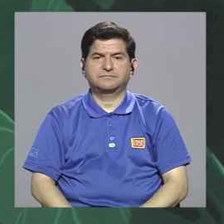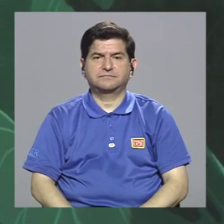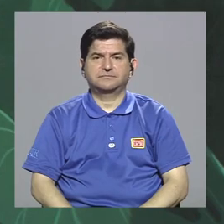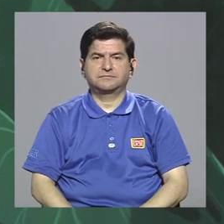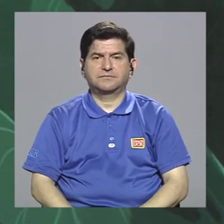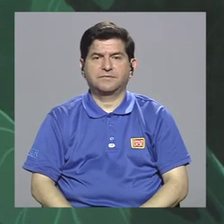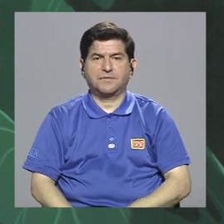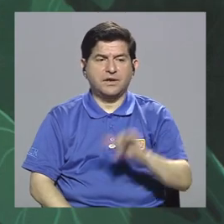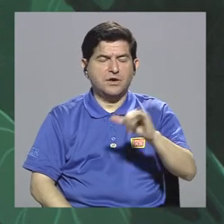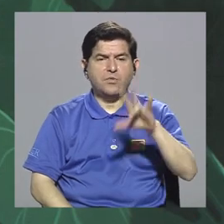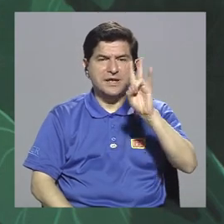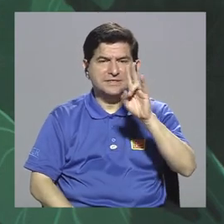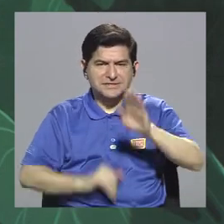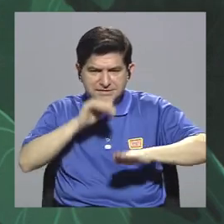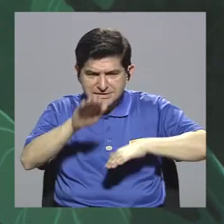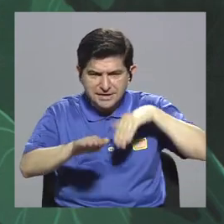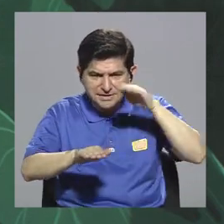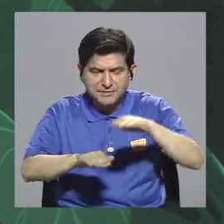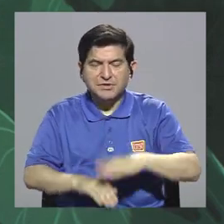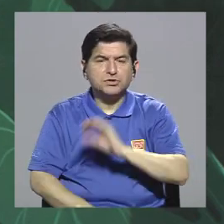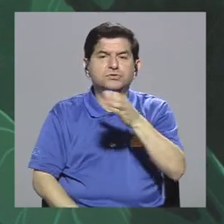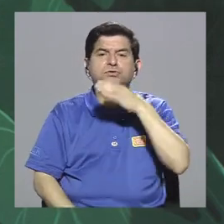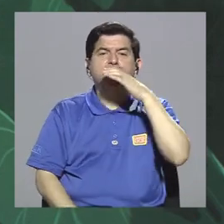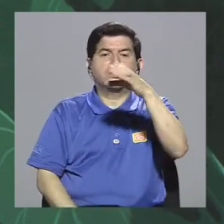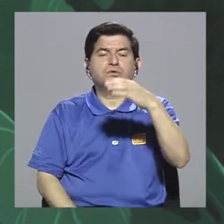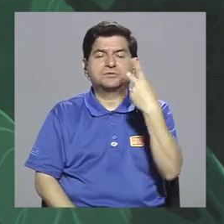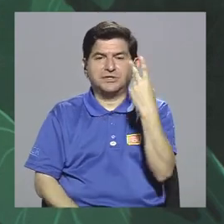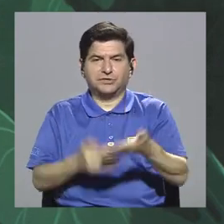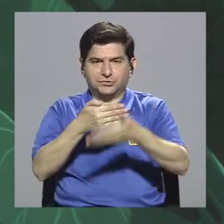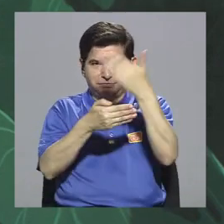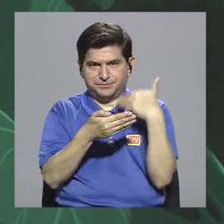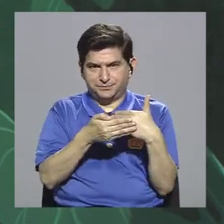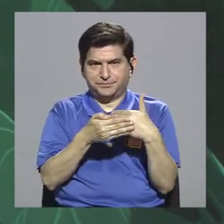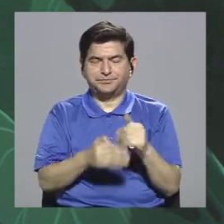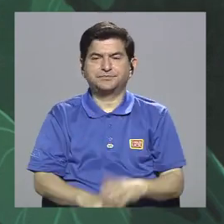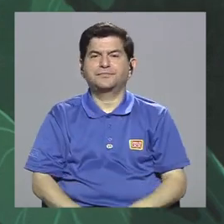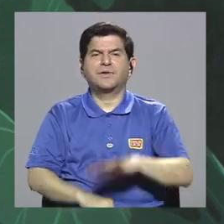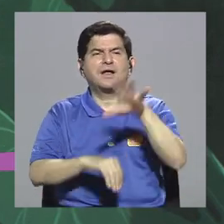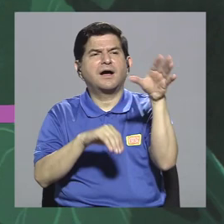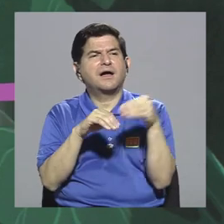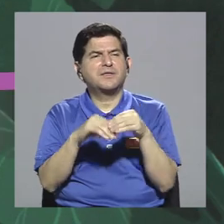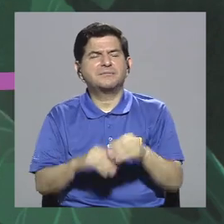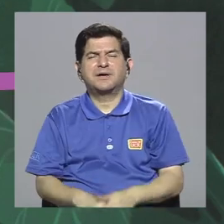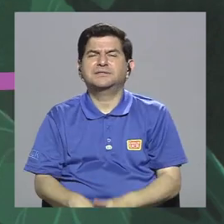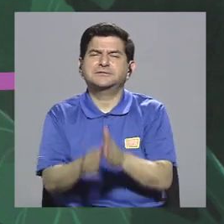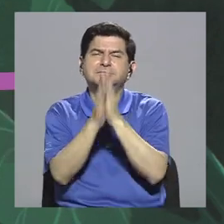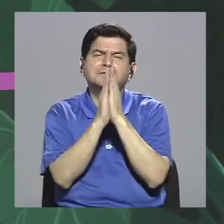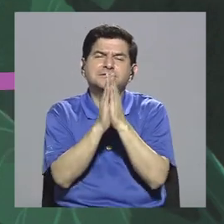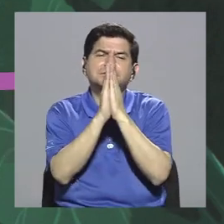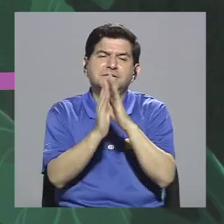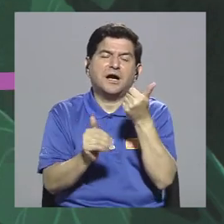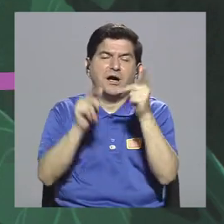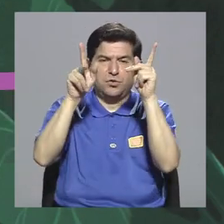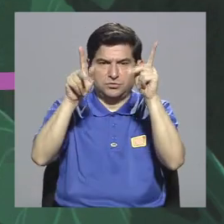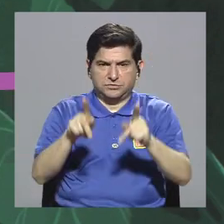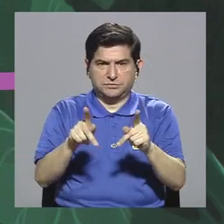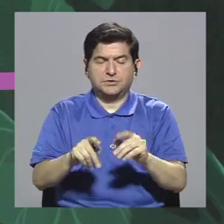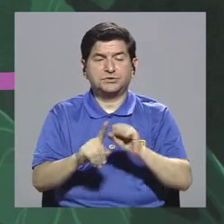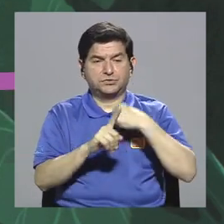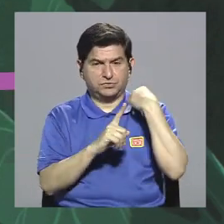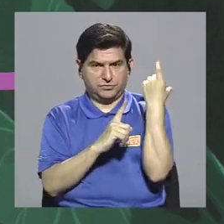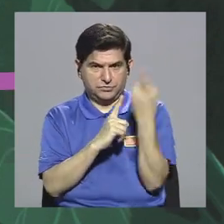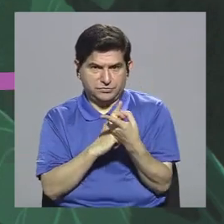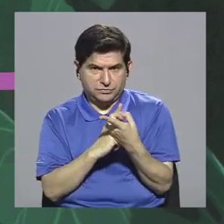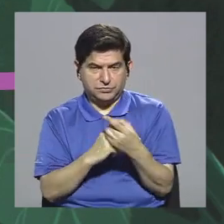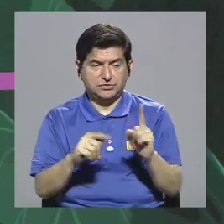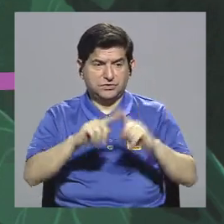y compartir en sus redes sociales. Uh-huh. Están detallados los 7 pasos, las 7 recomendaciones que vimos. Y además hay